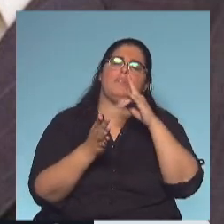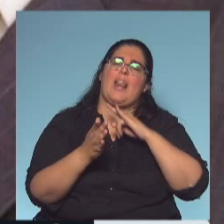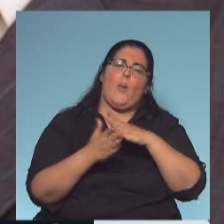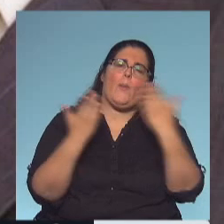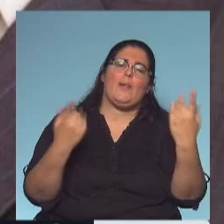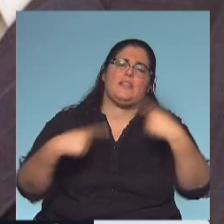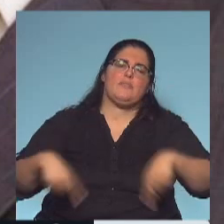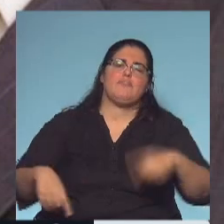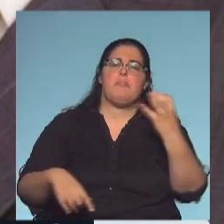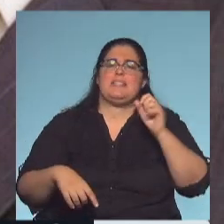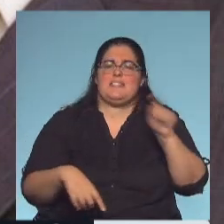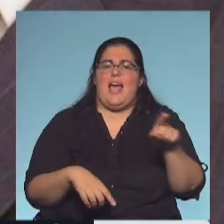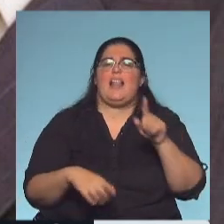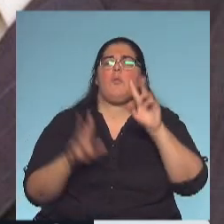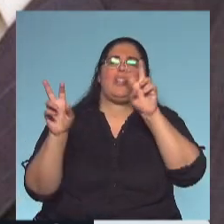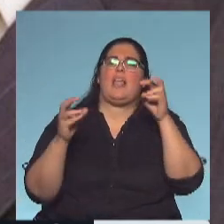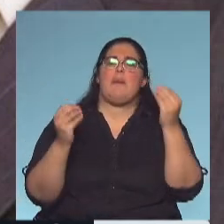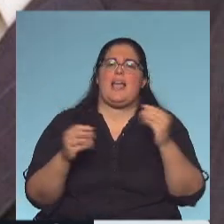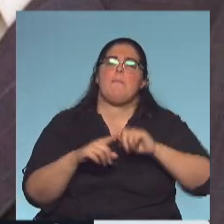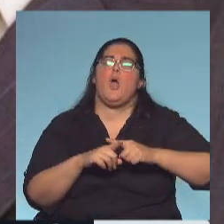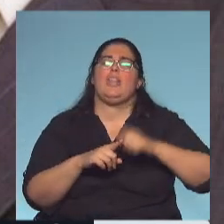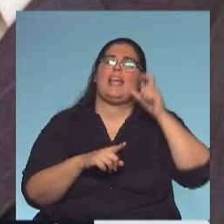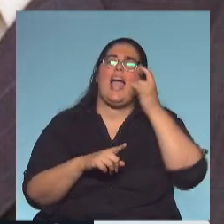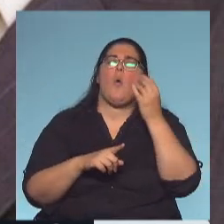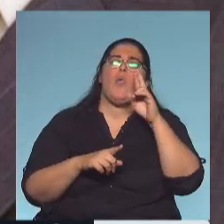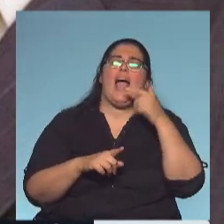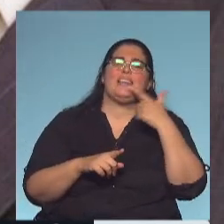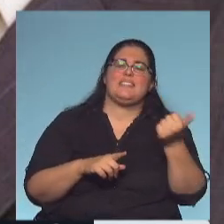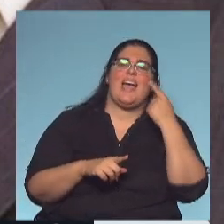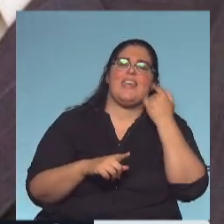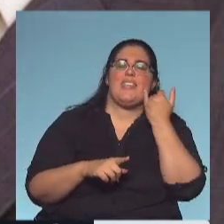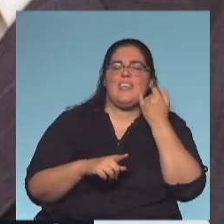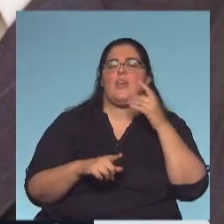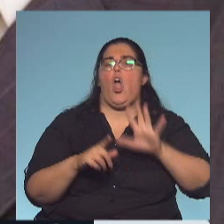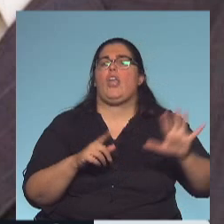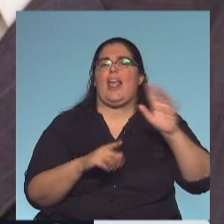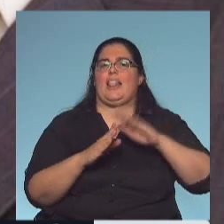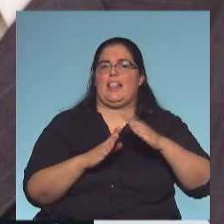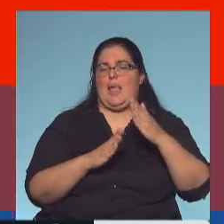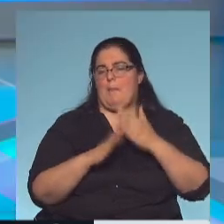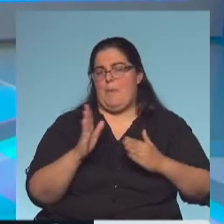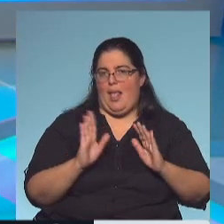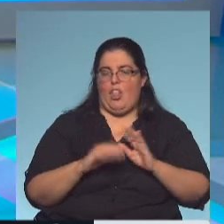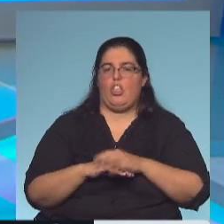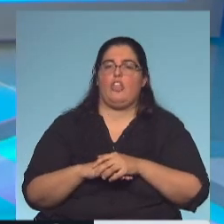y publicaciones especializadas sobre política de Eurasia y Oriente Medio.